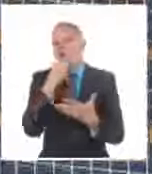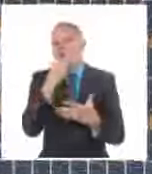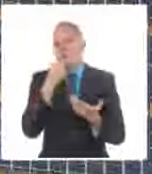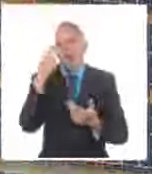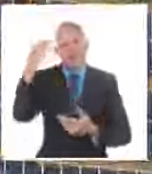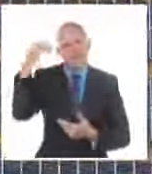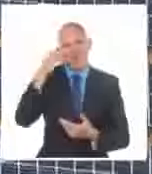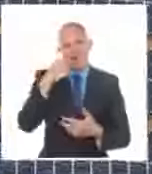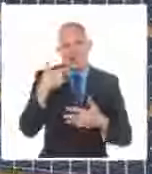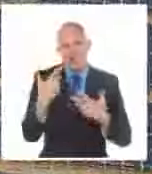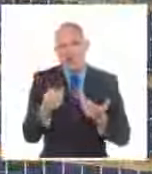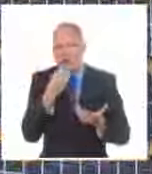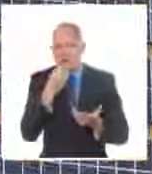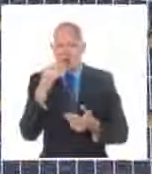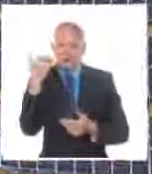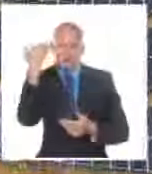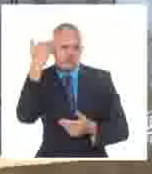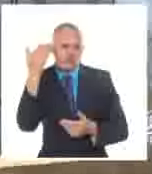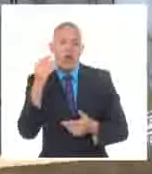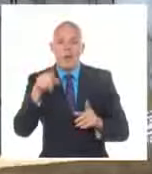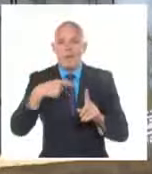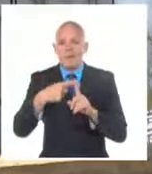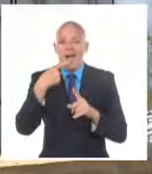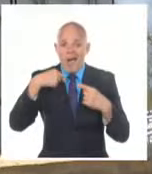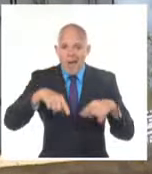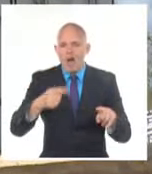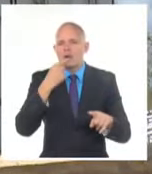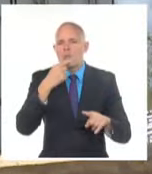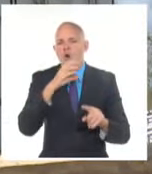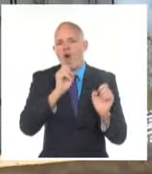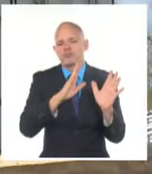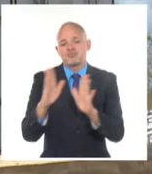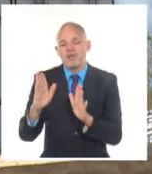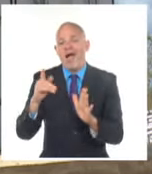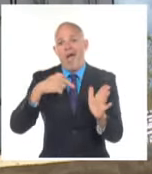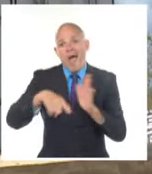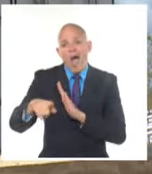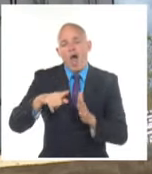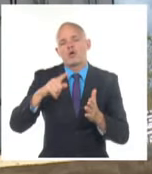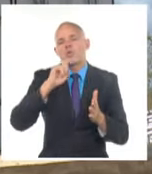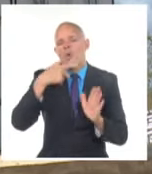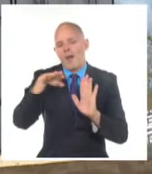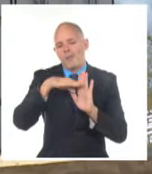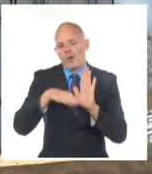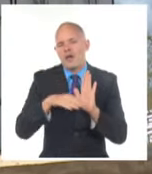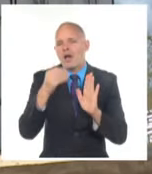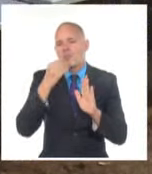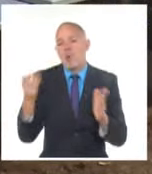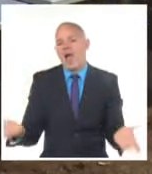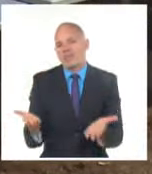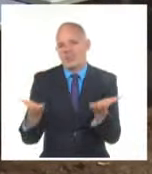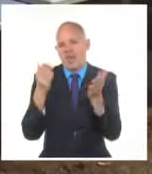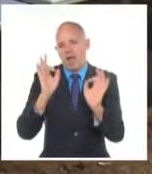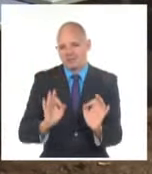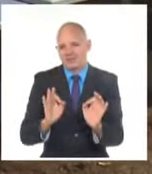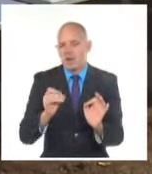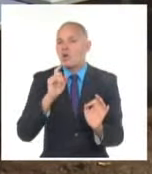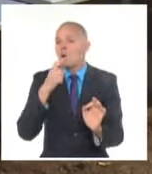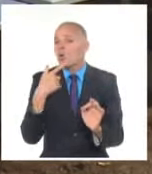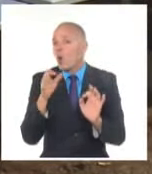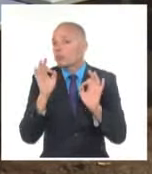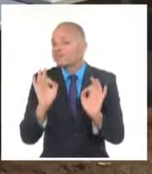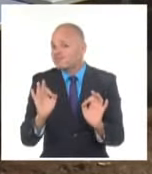conocimientos y capacidades de organización ante el programa de desarrollo asociado a los